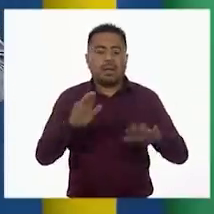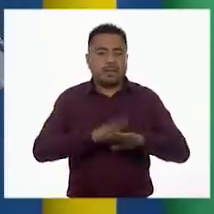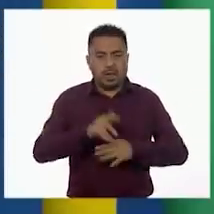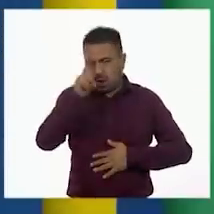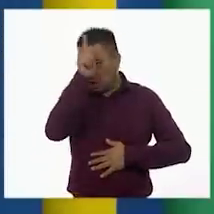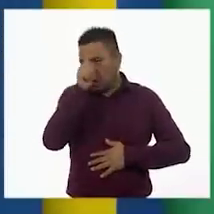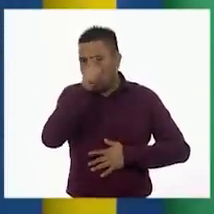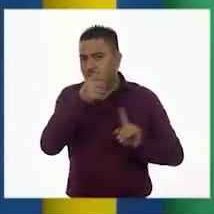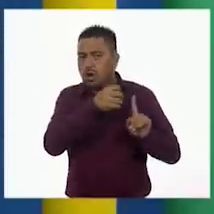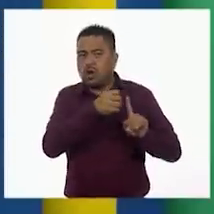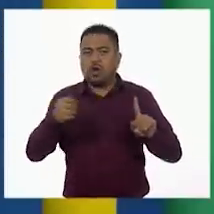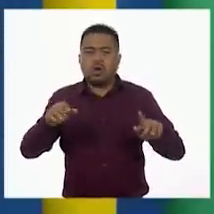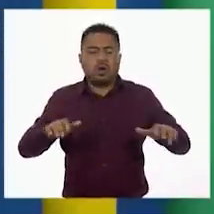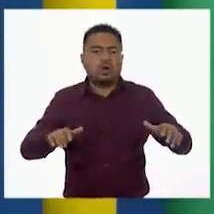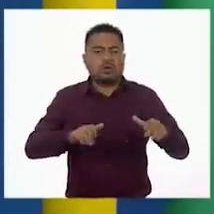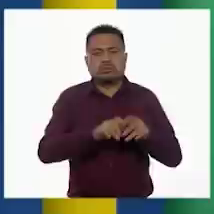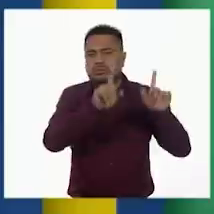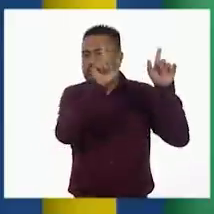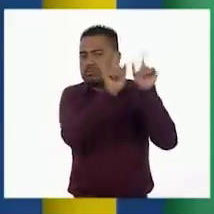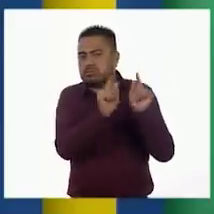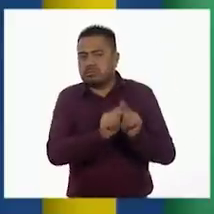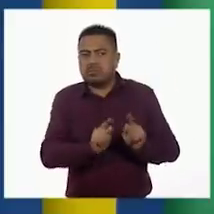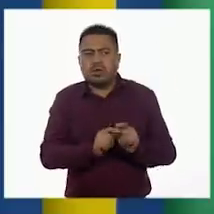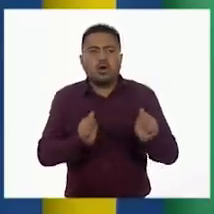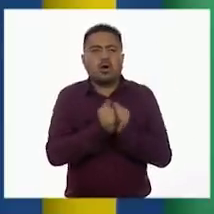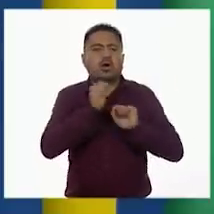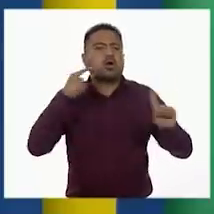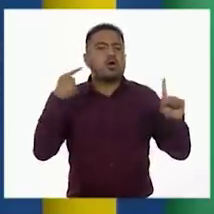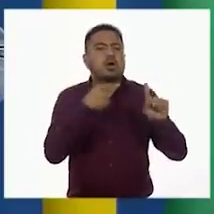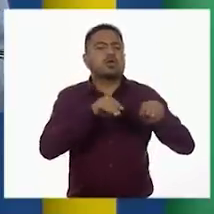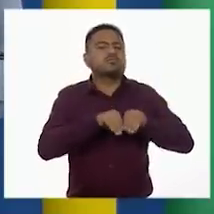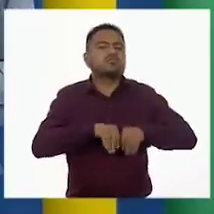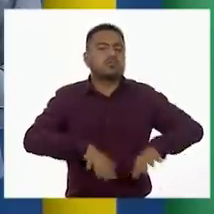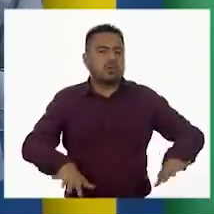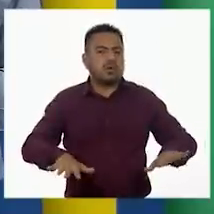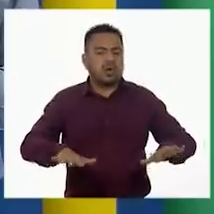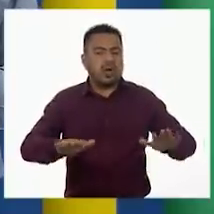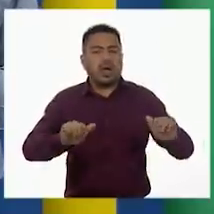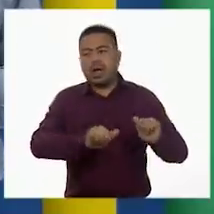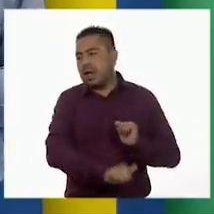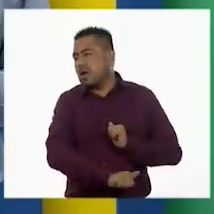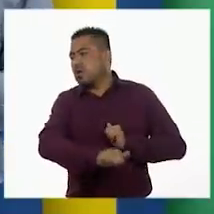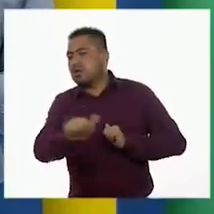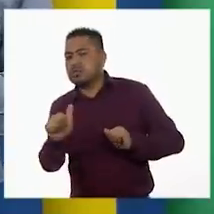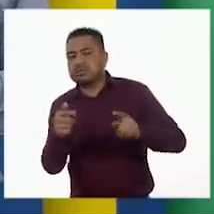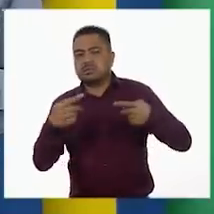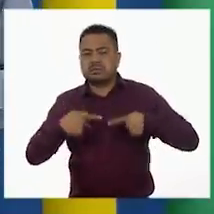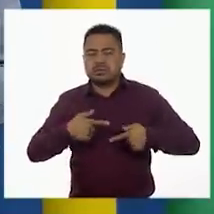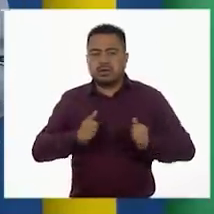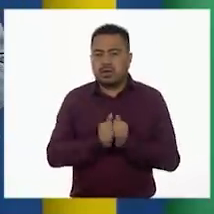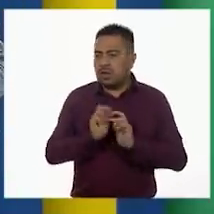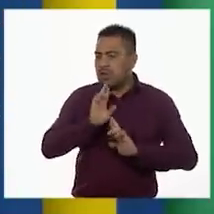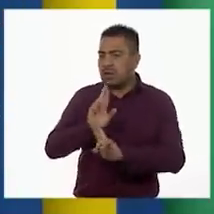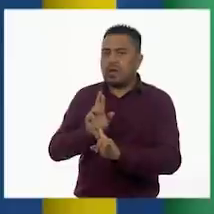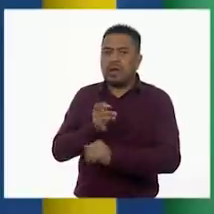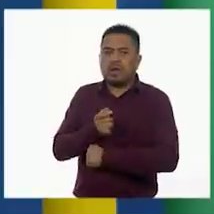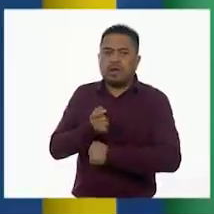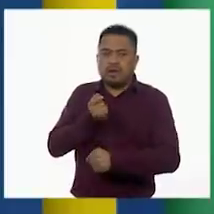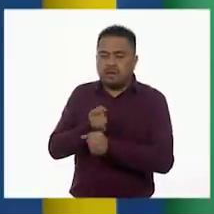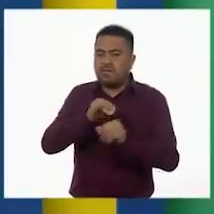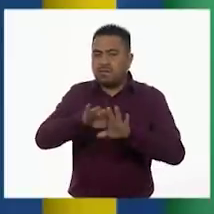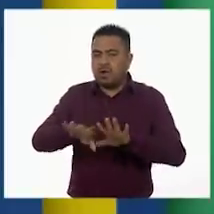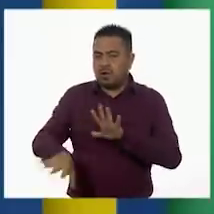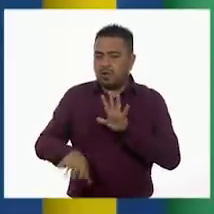lógica, ordenada y sistemática, con el fin de transmitir a otros el resultado de la